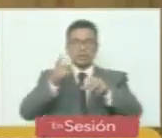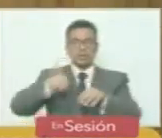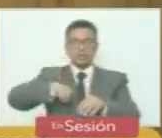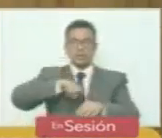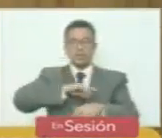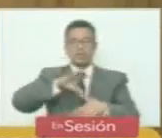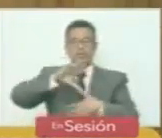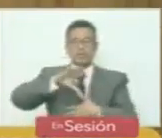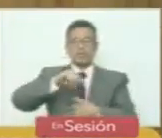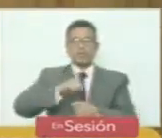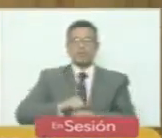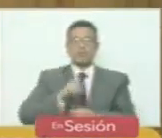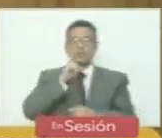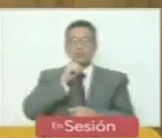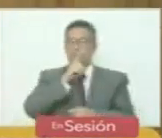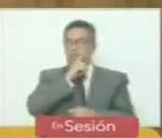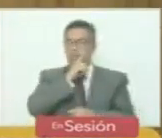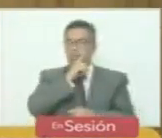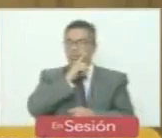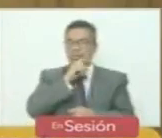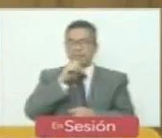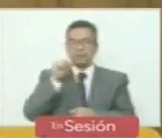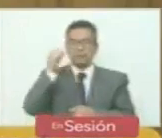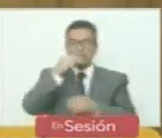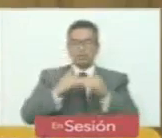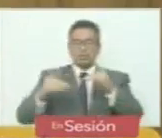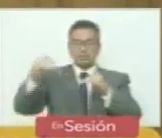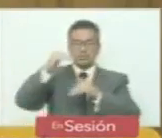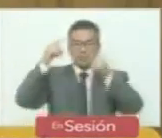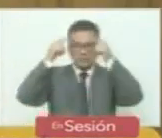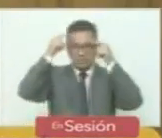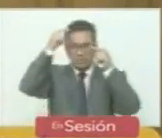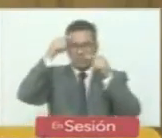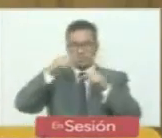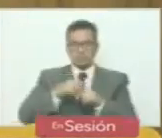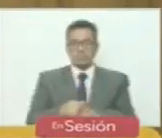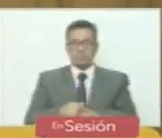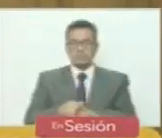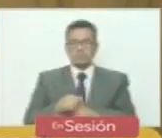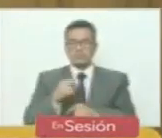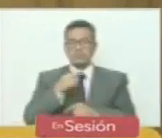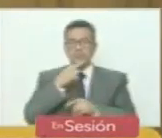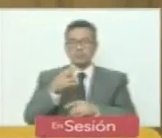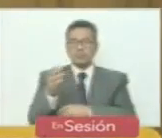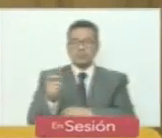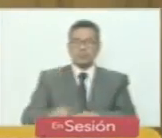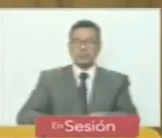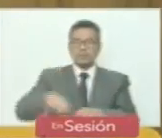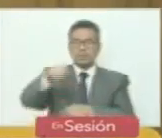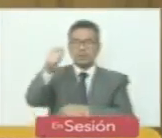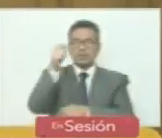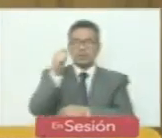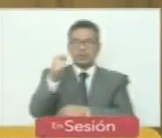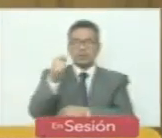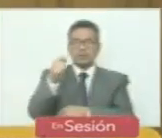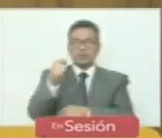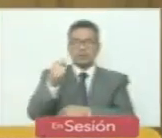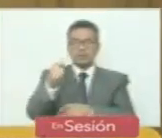América. Y en nombre del comandante supremo Hugo Chávez Frías, quien levantó la espada de Bolívar en América